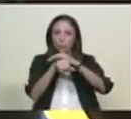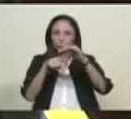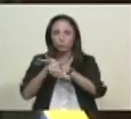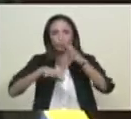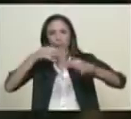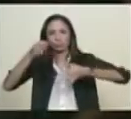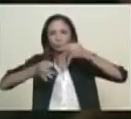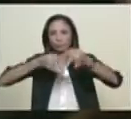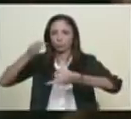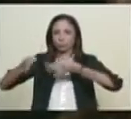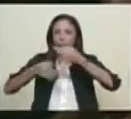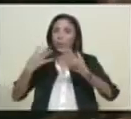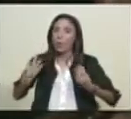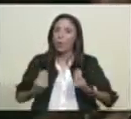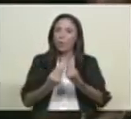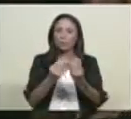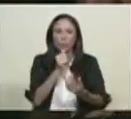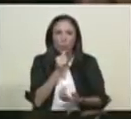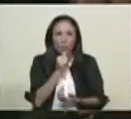Junto al pueblo.